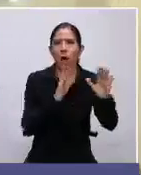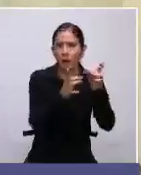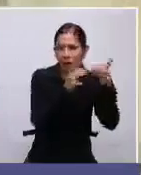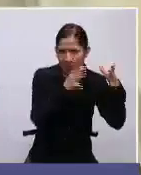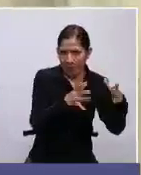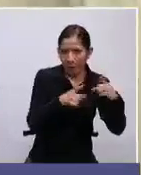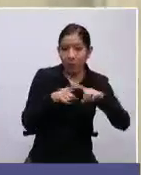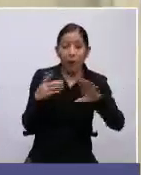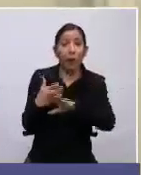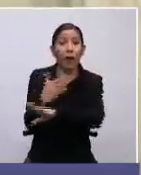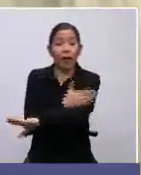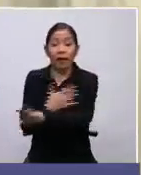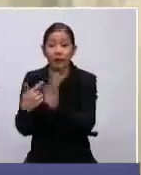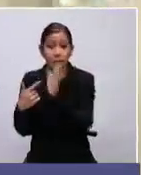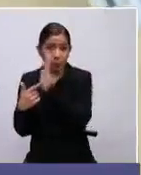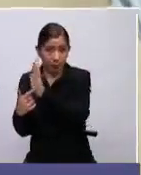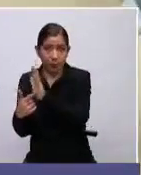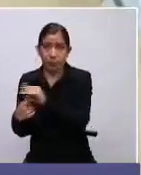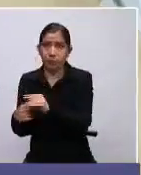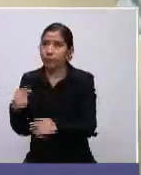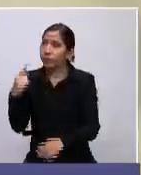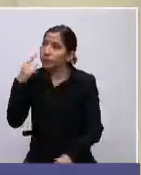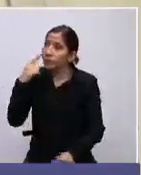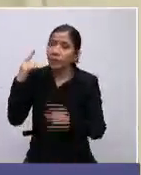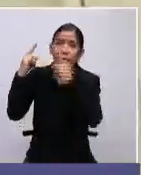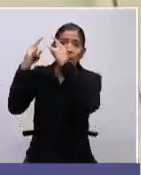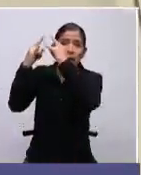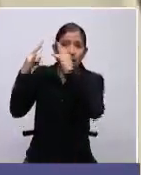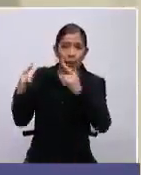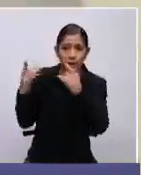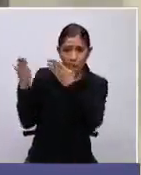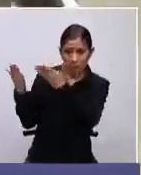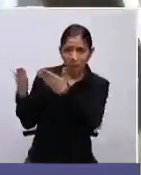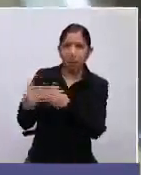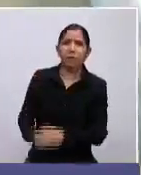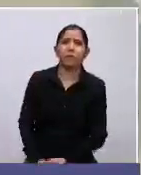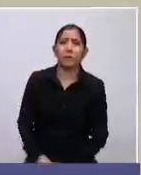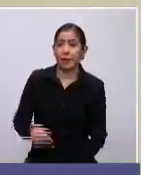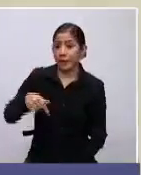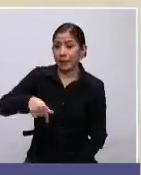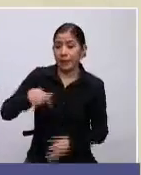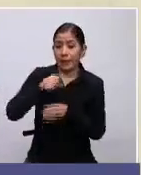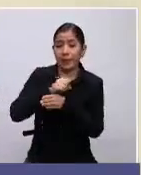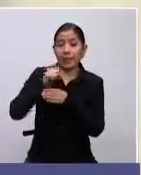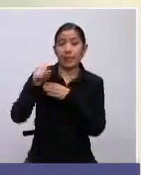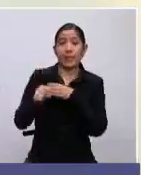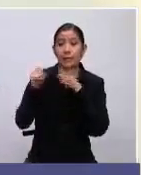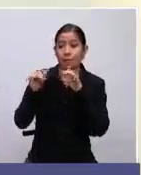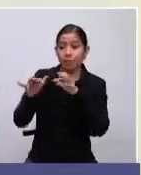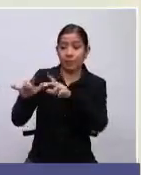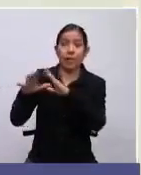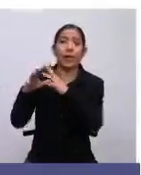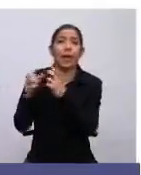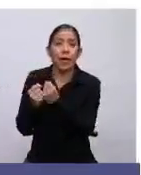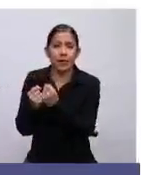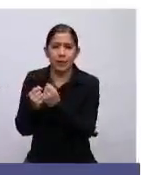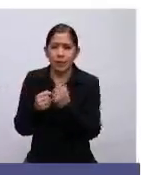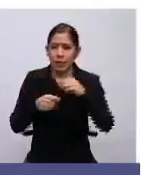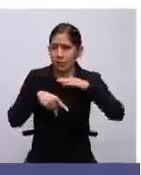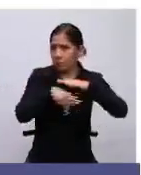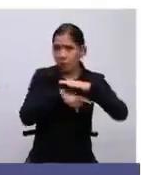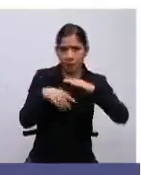mostrar, estas son las carpas donde los estudiantes de secundaria están pasando clases, secundaria y